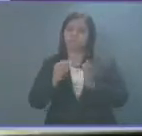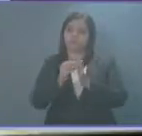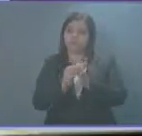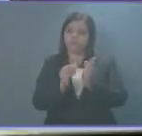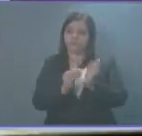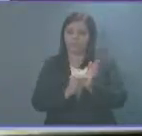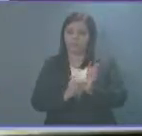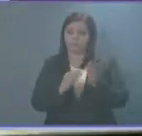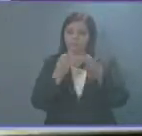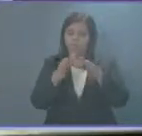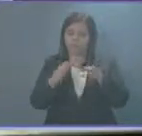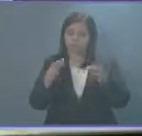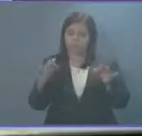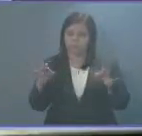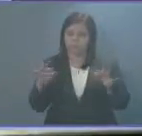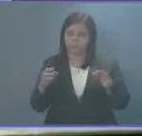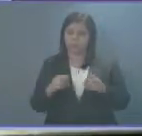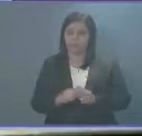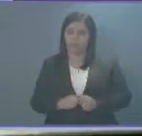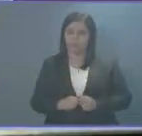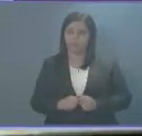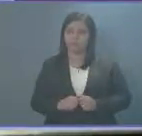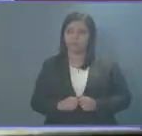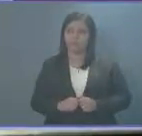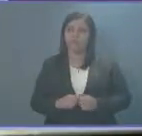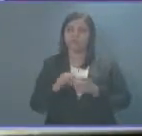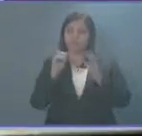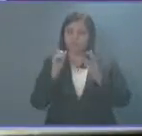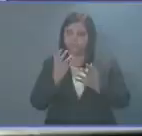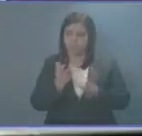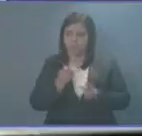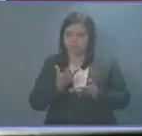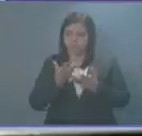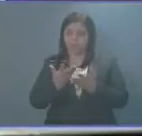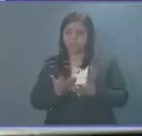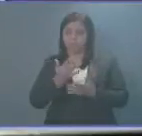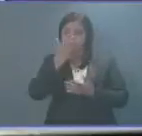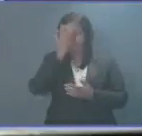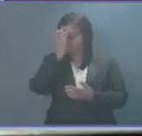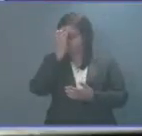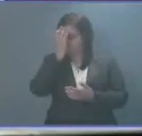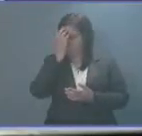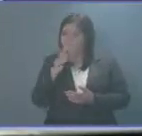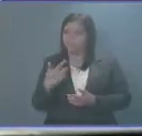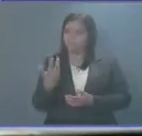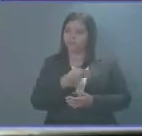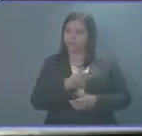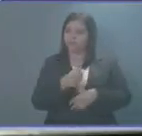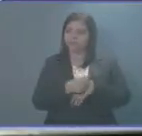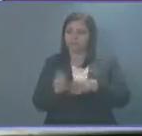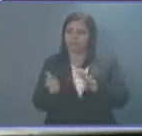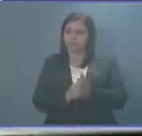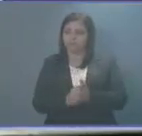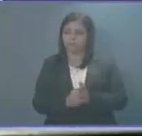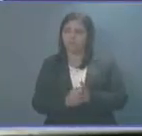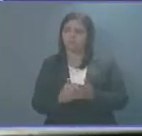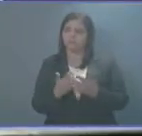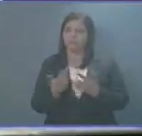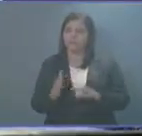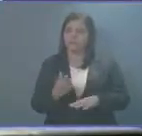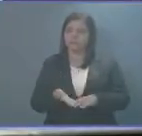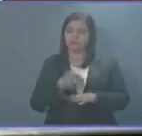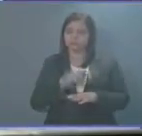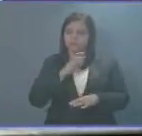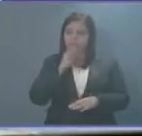de una redacción que expresa la preocupación de este primer órgano de Estado, justamente en los términos que